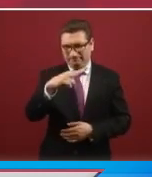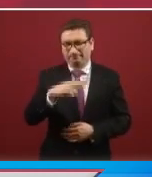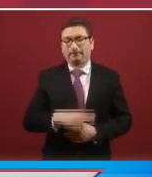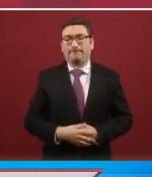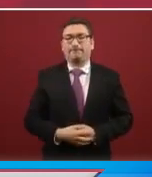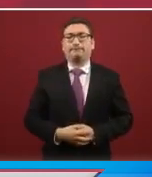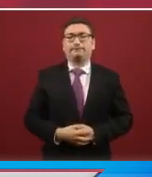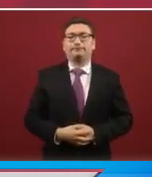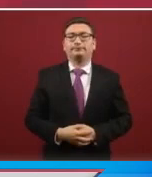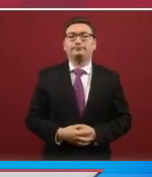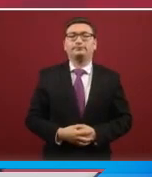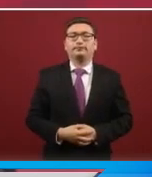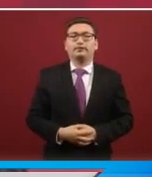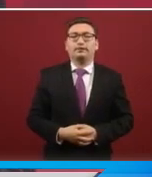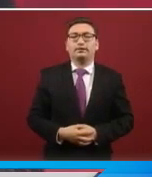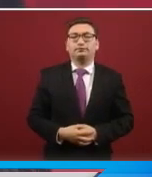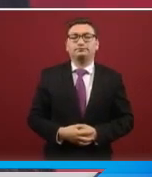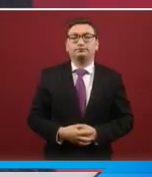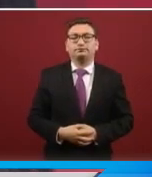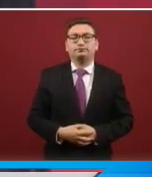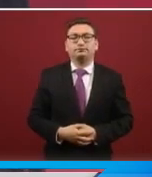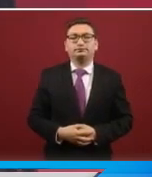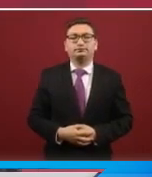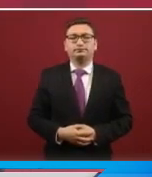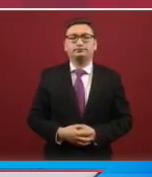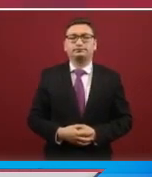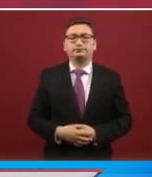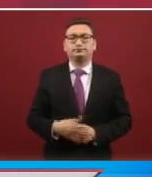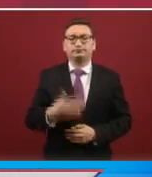durante mucho tiempo